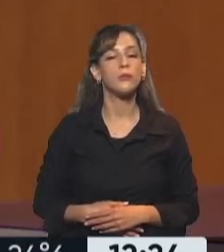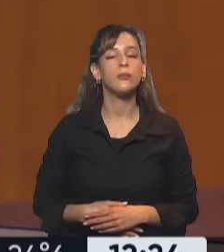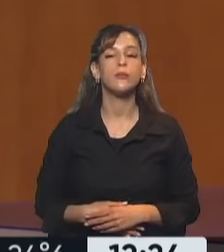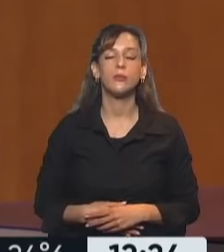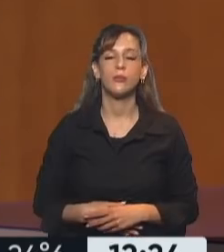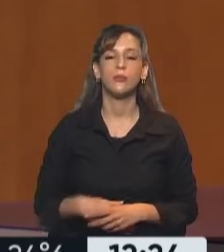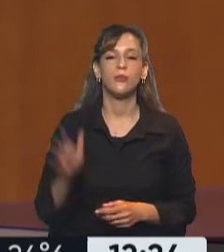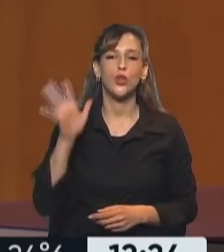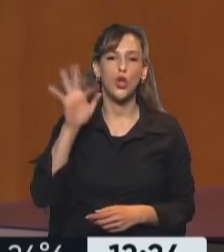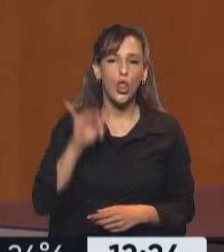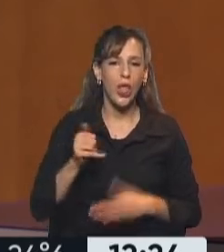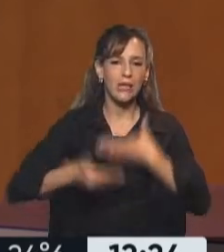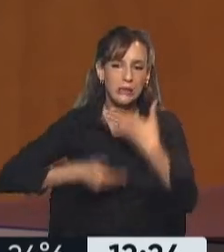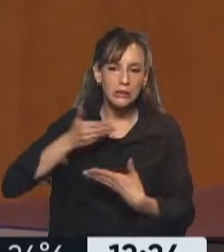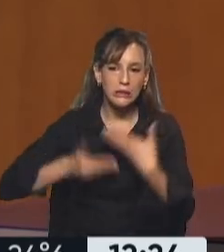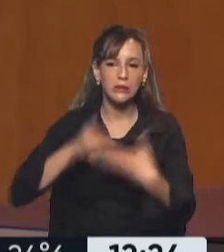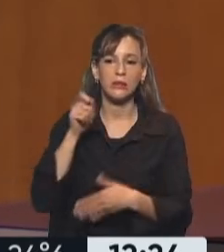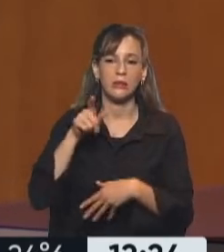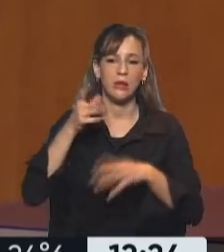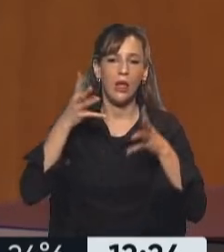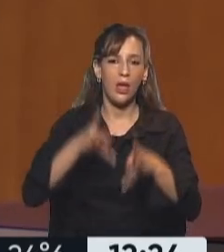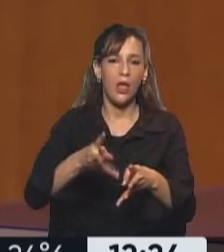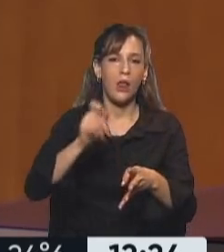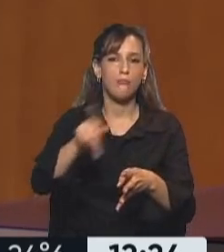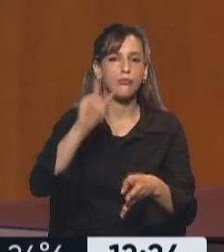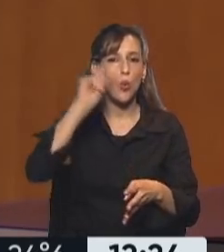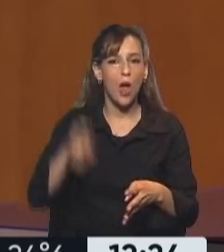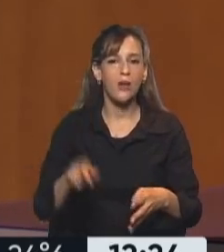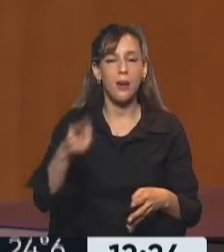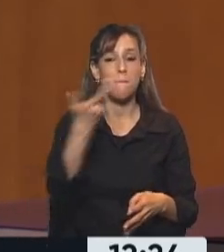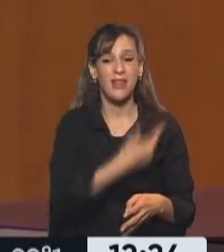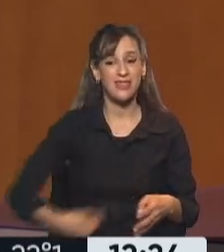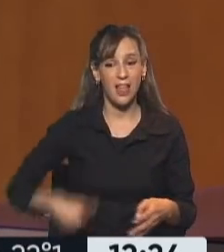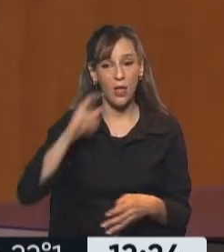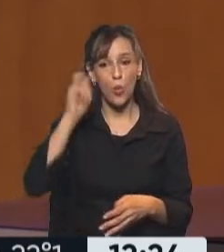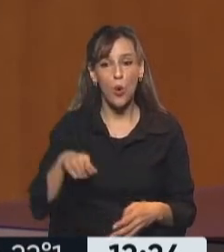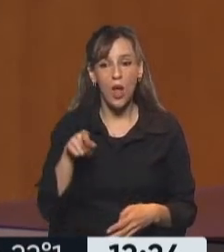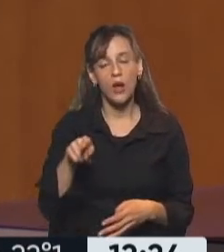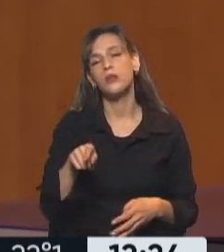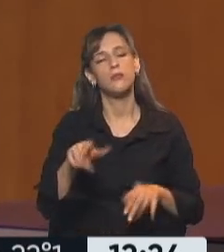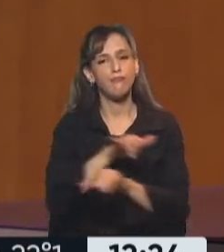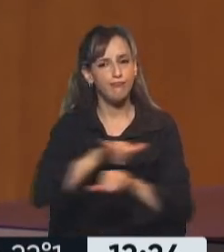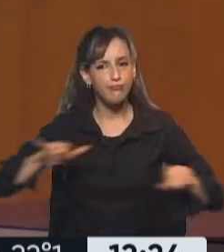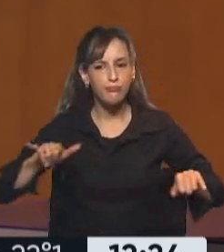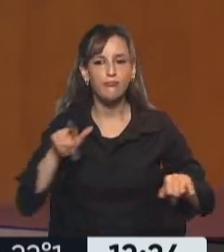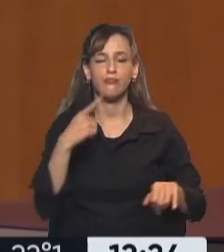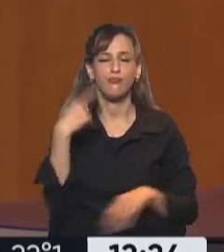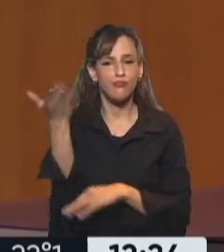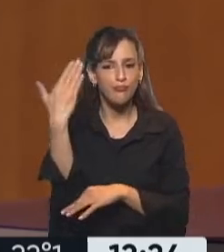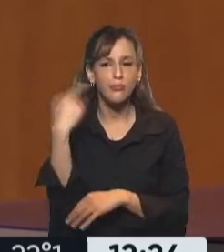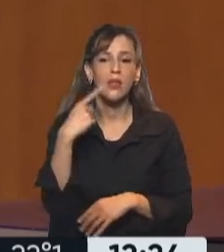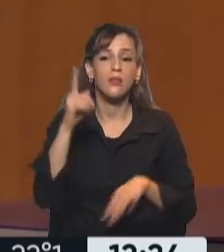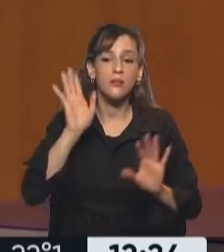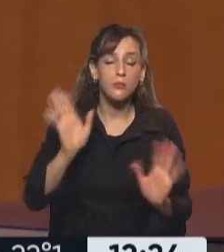El día a día de la guerra en Ucrania y en este caso la palabra de Zelensky, del presidente ucraniano, a propósito de un posible